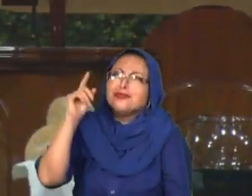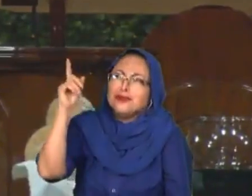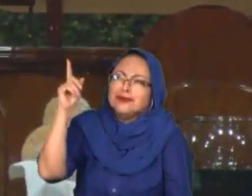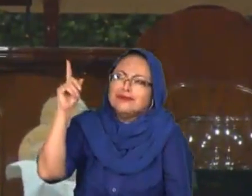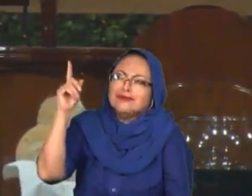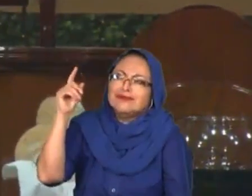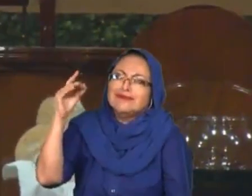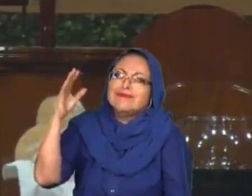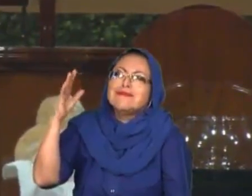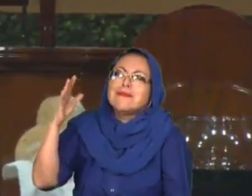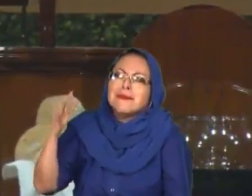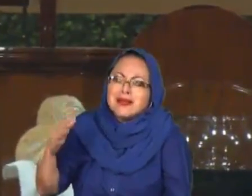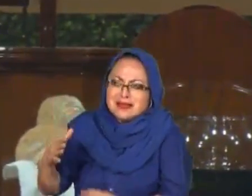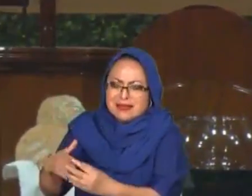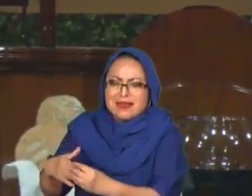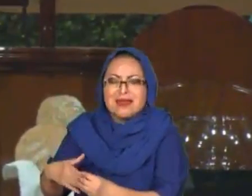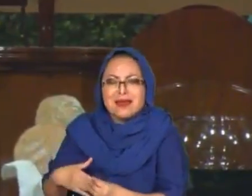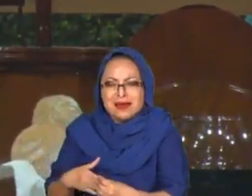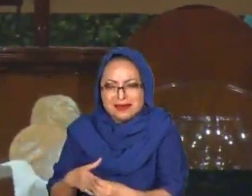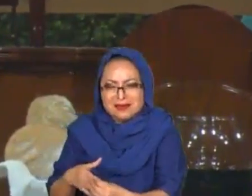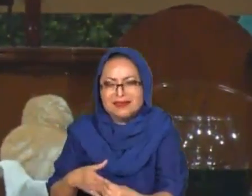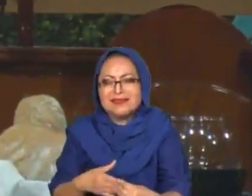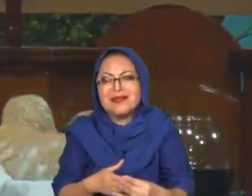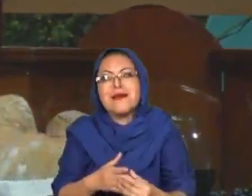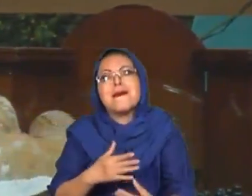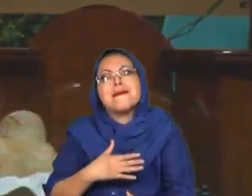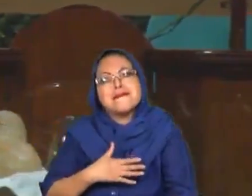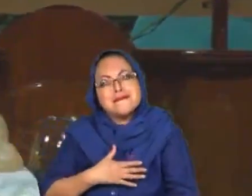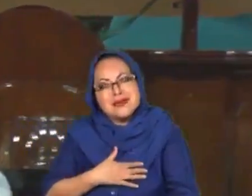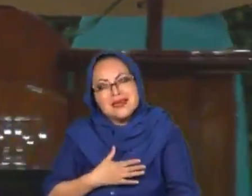Levantamos nuestro corazón a ti,